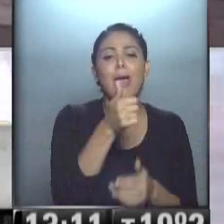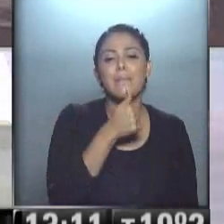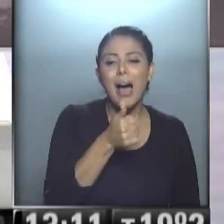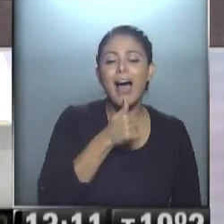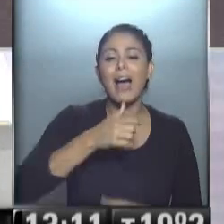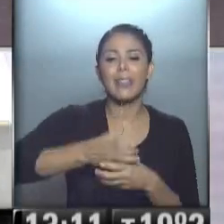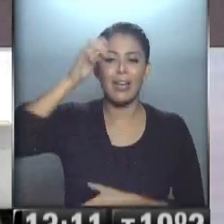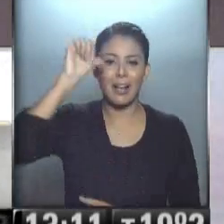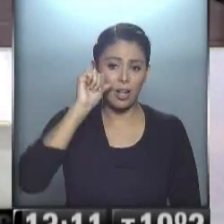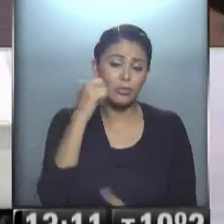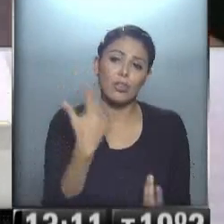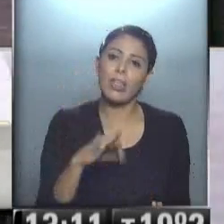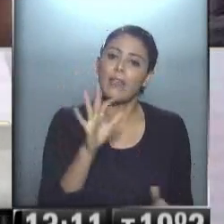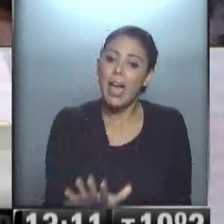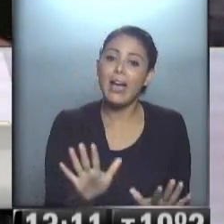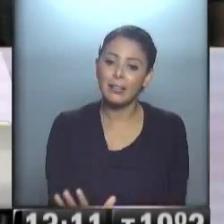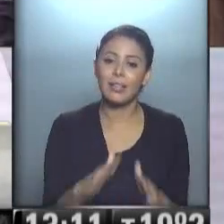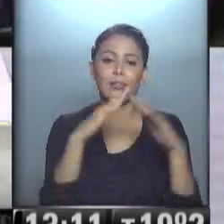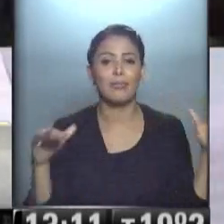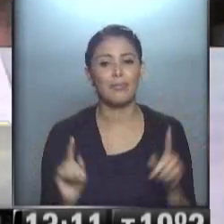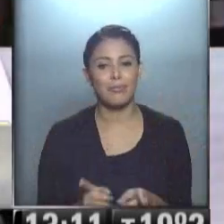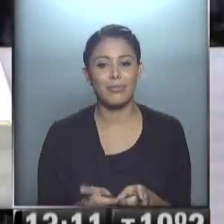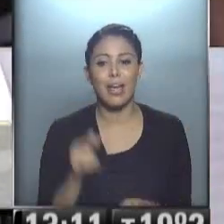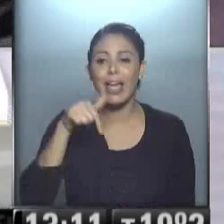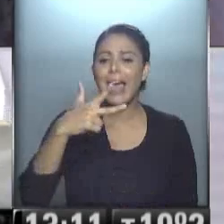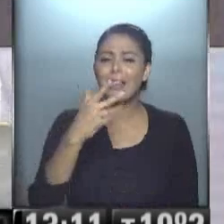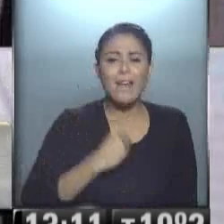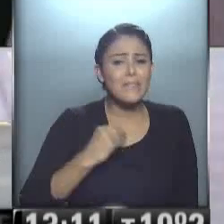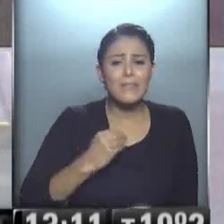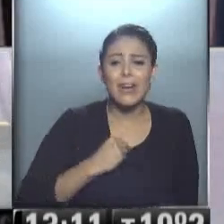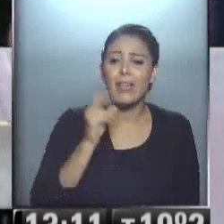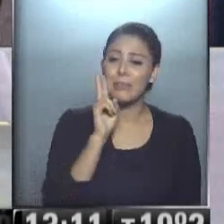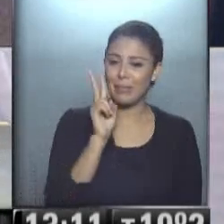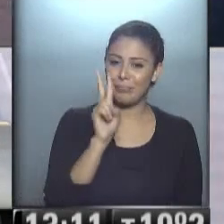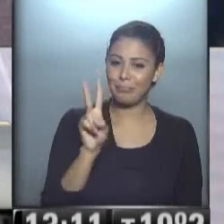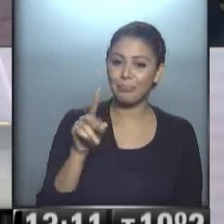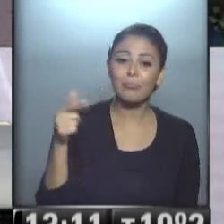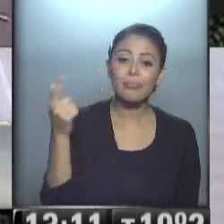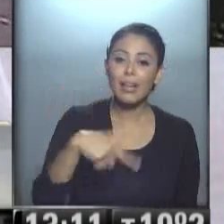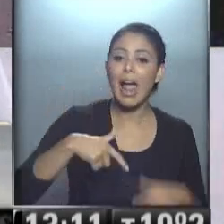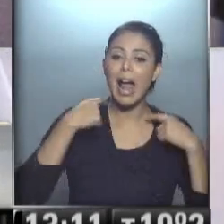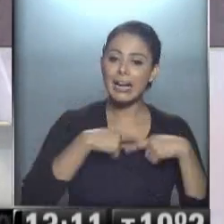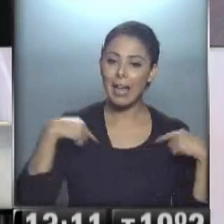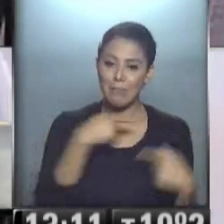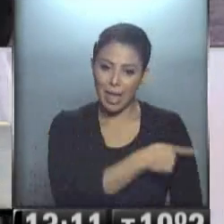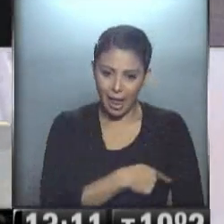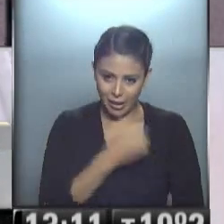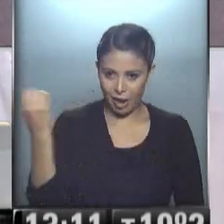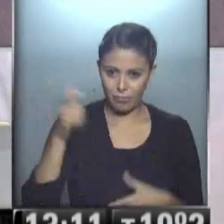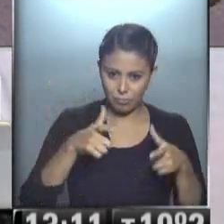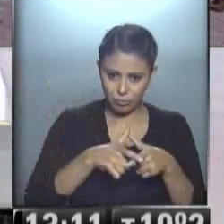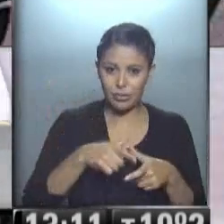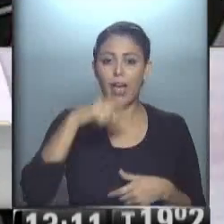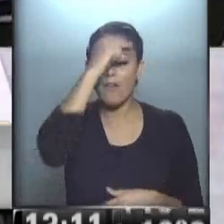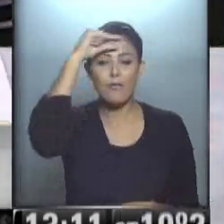por gaseosa, porque hay que estar acampando en el lugar. Aquí hay tres fanáticas, a ver, miren, tienen remera de rigor,